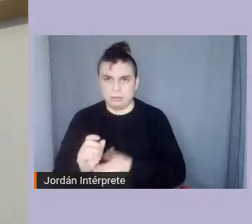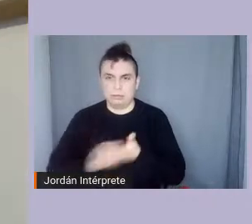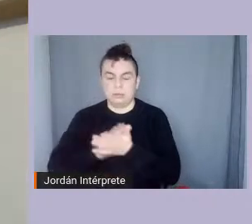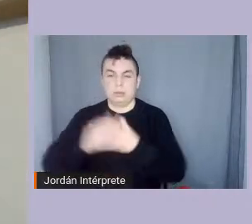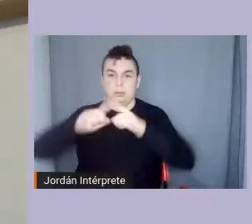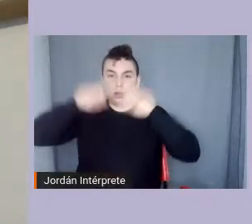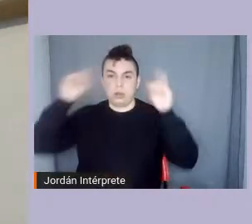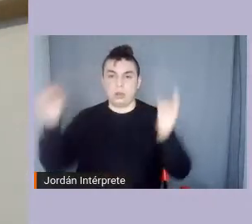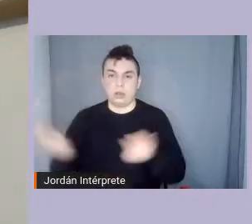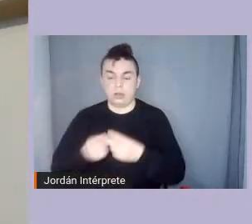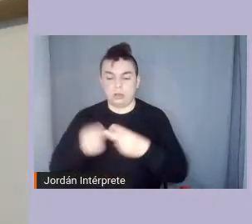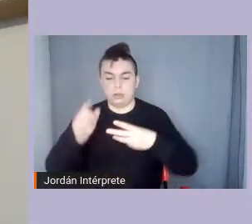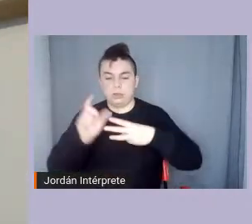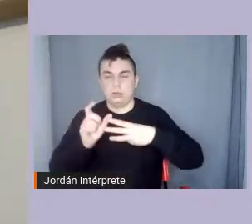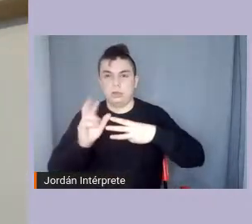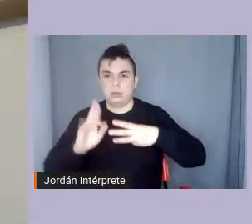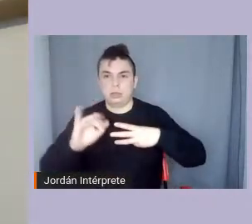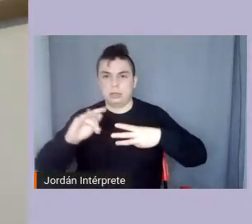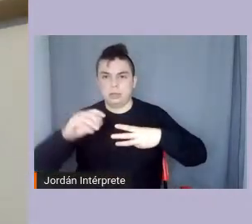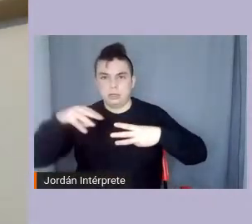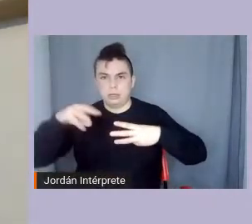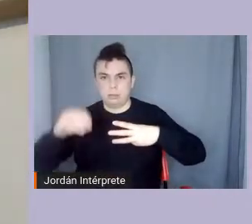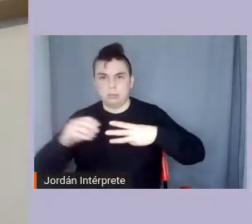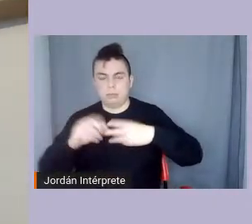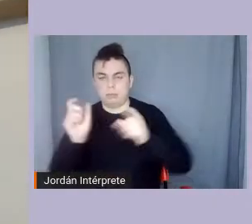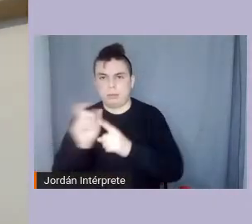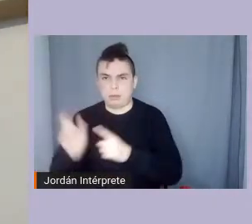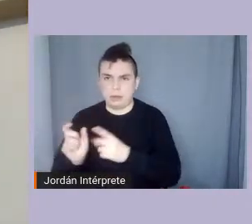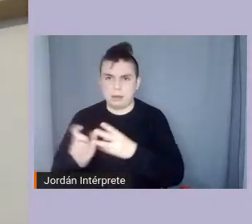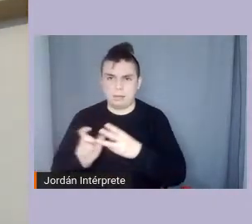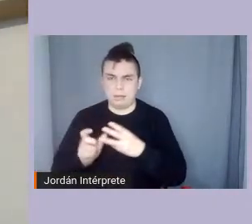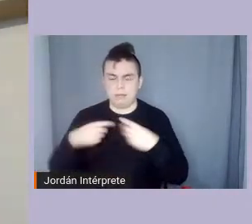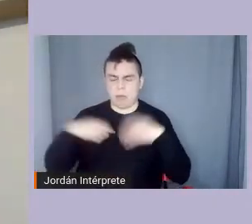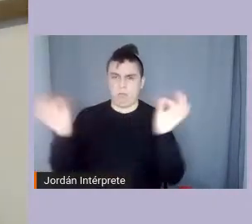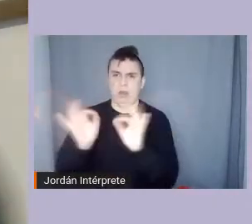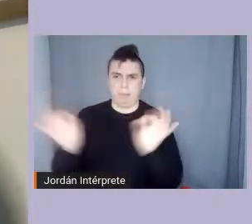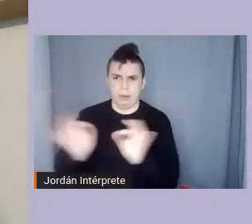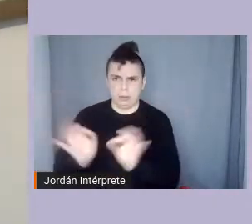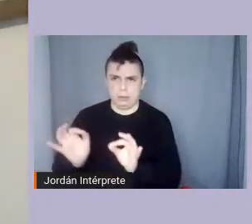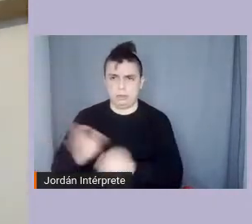general y ritmo como la palabra. Aquí voy a explicar.